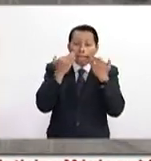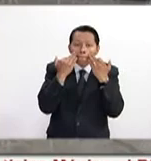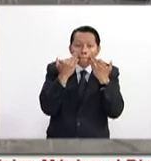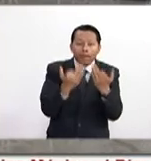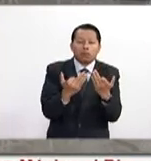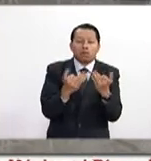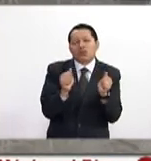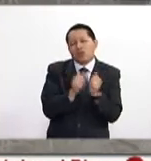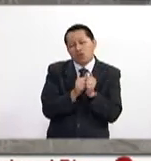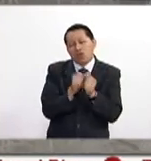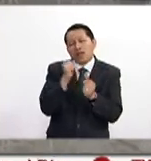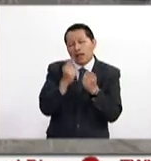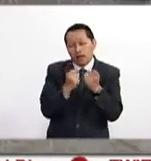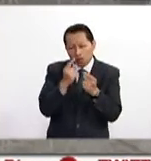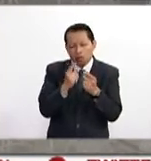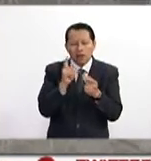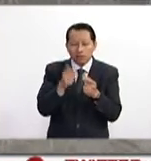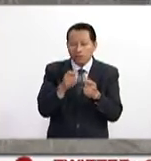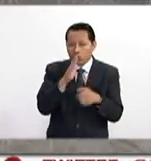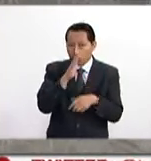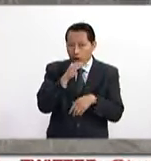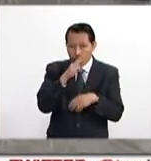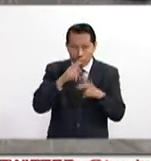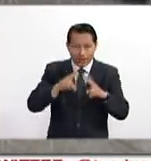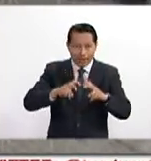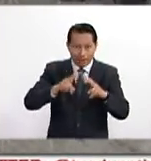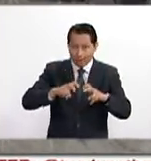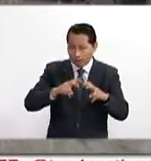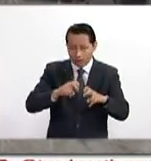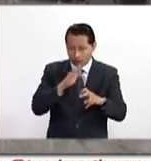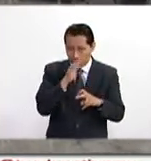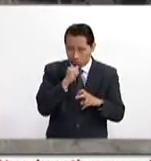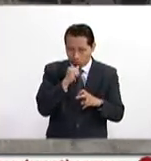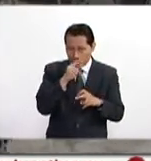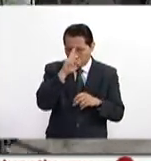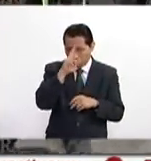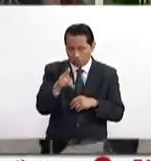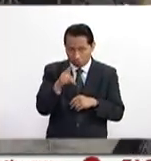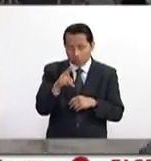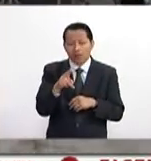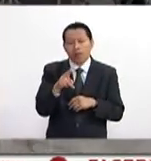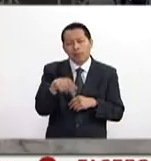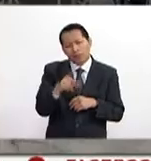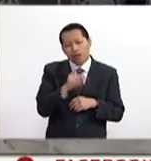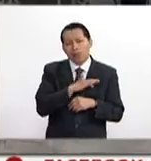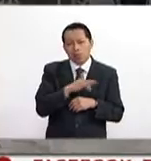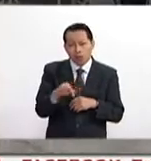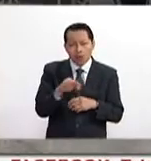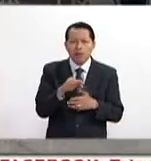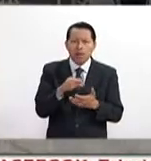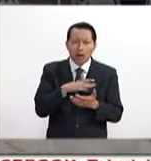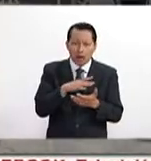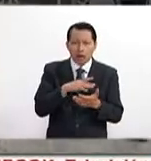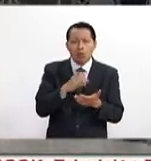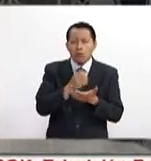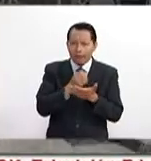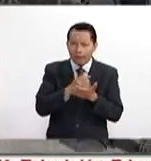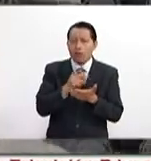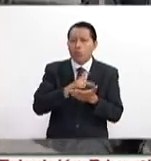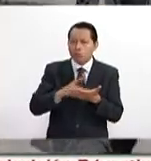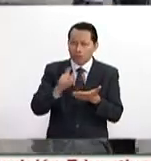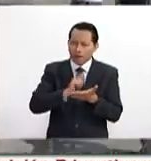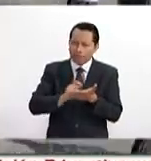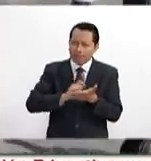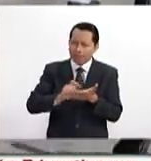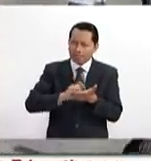algunas restricciones, que no se puede grabar directamente la audiencia. Sin embargo, tú puedes llevar una libreta, tomar notas y estar al pendiente